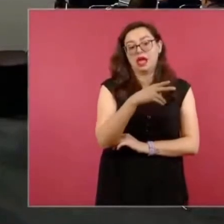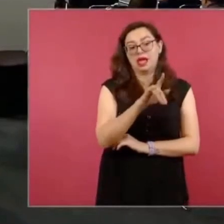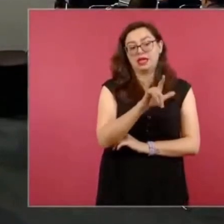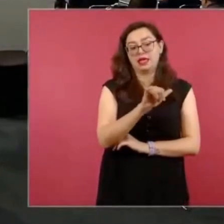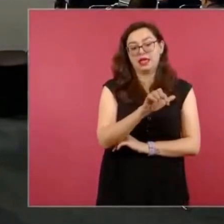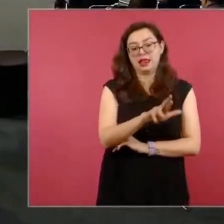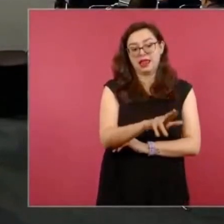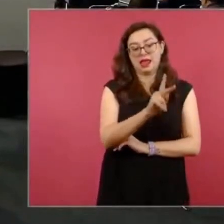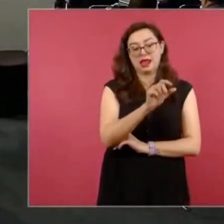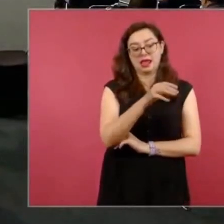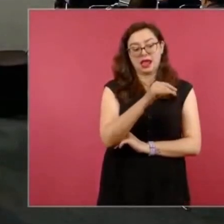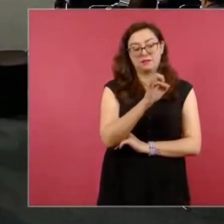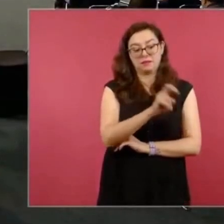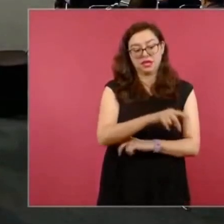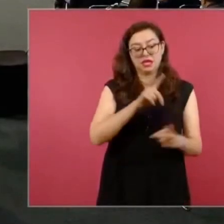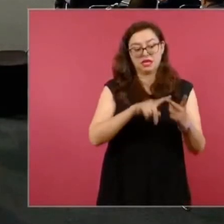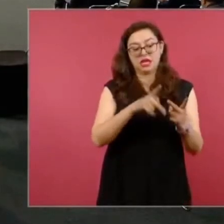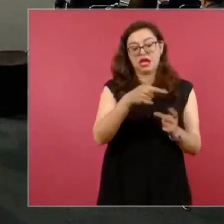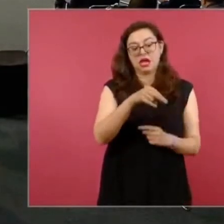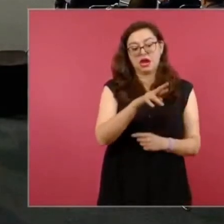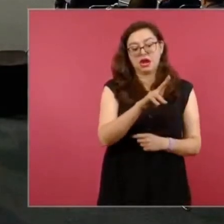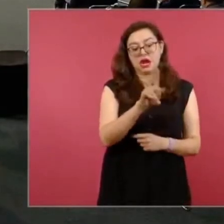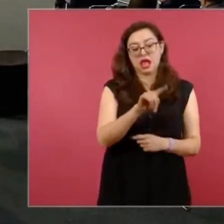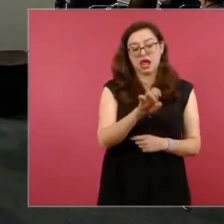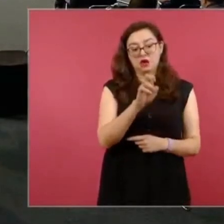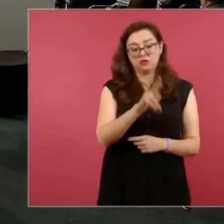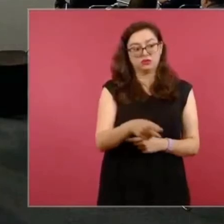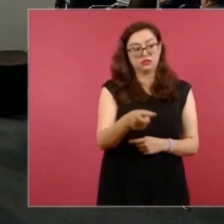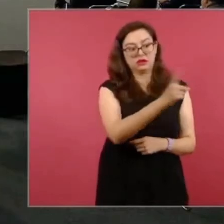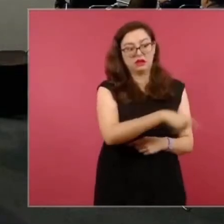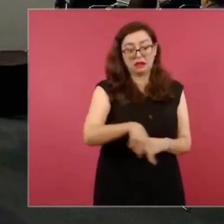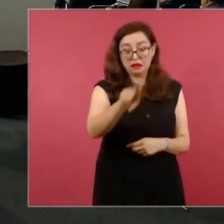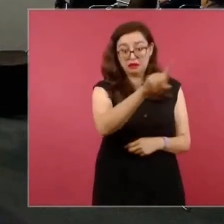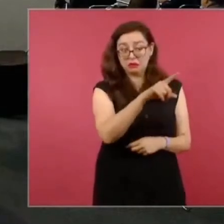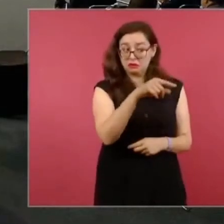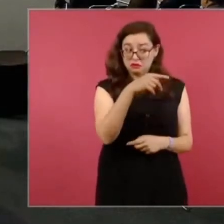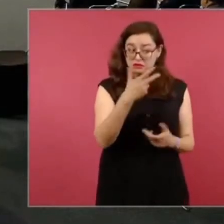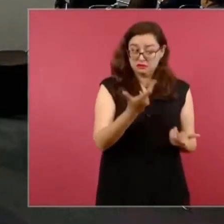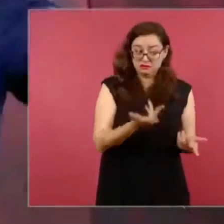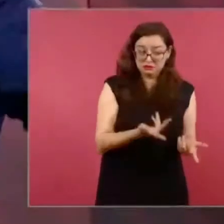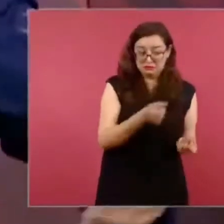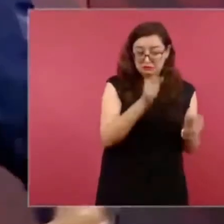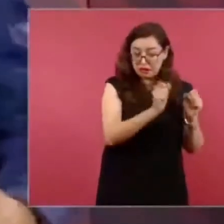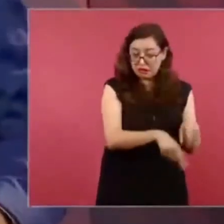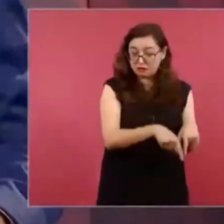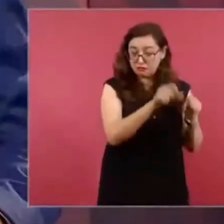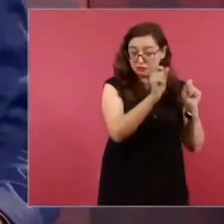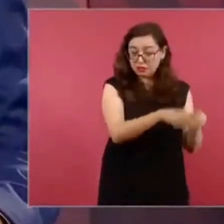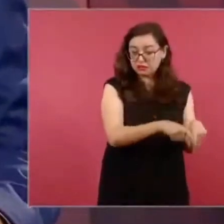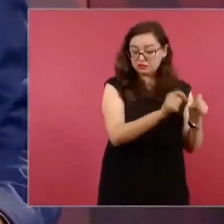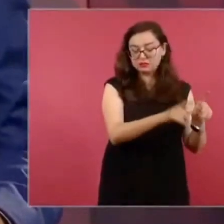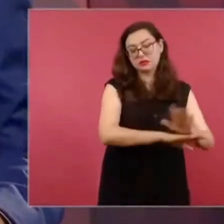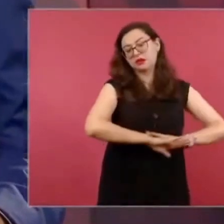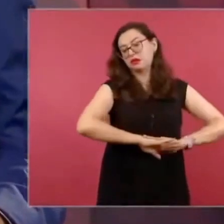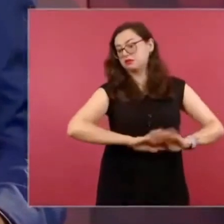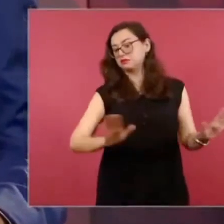Y de los abajo firmantes. O sea, tiene que surgir algo nuevo.